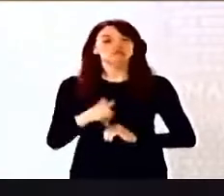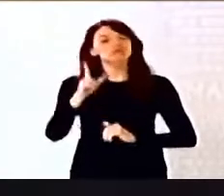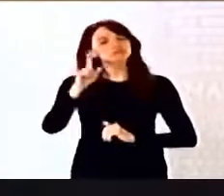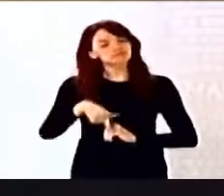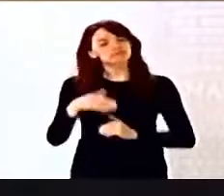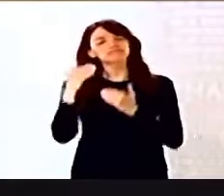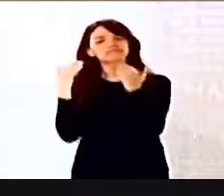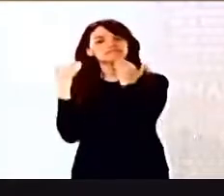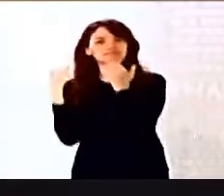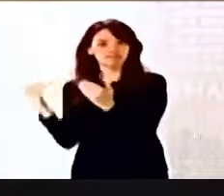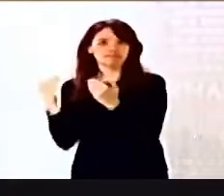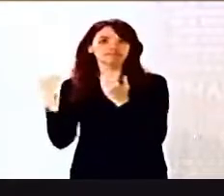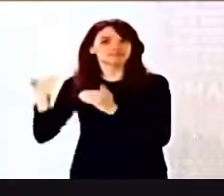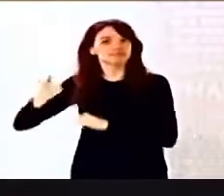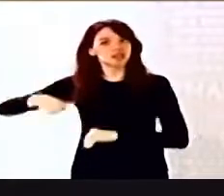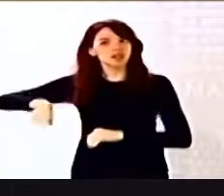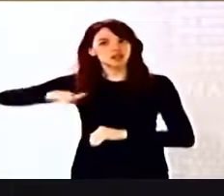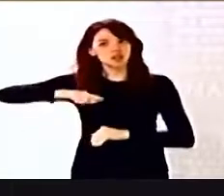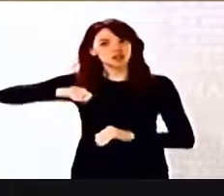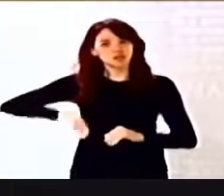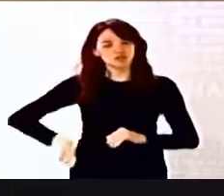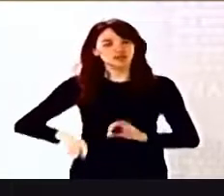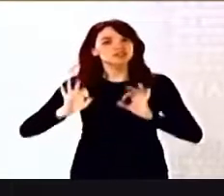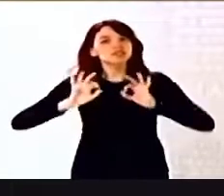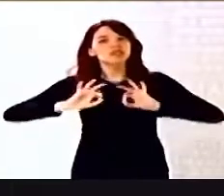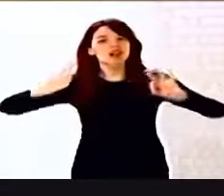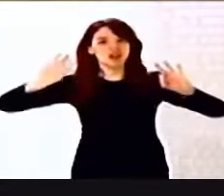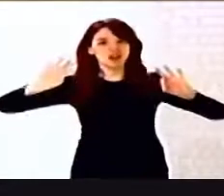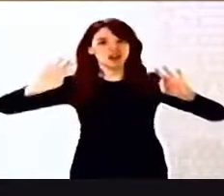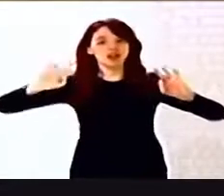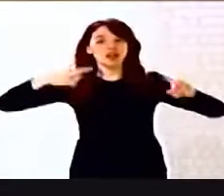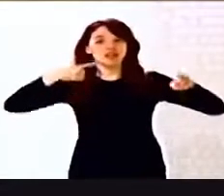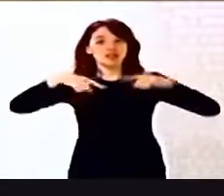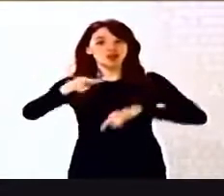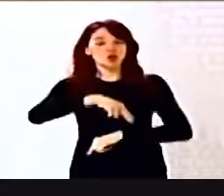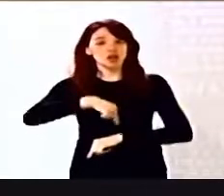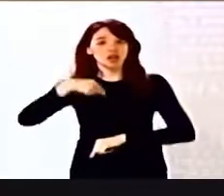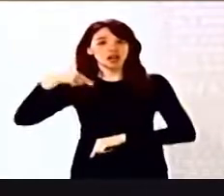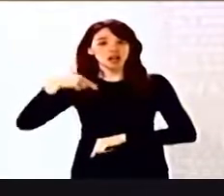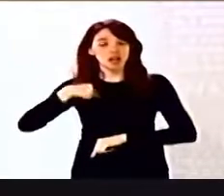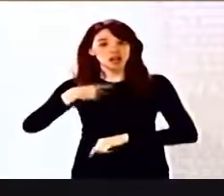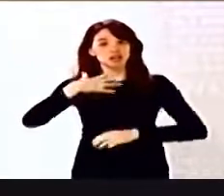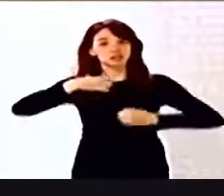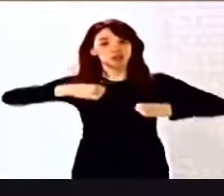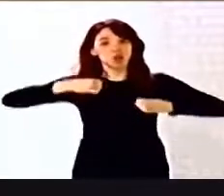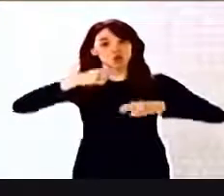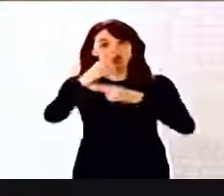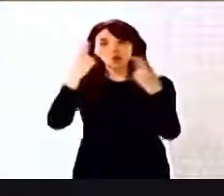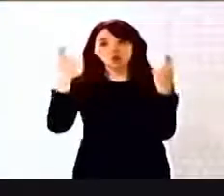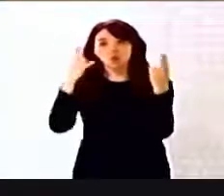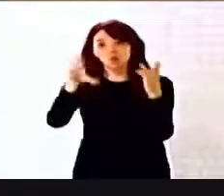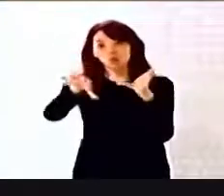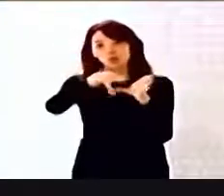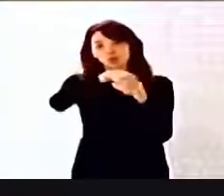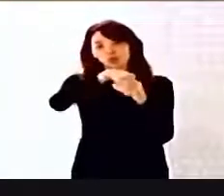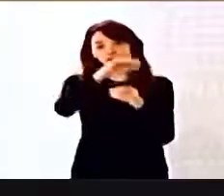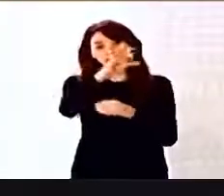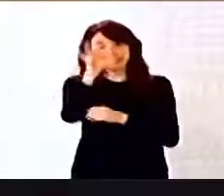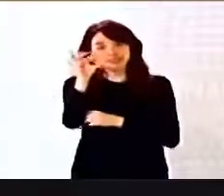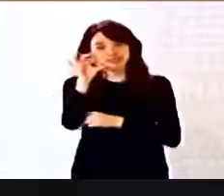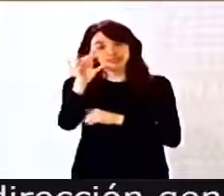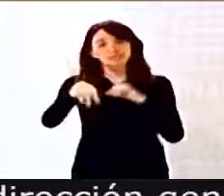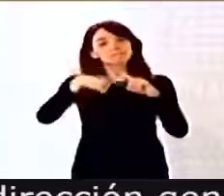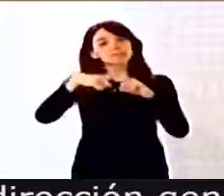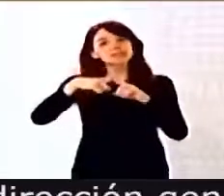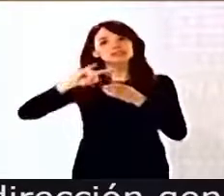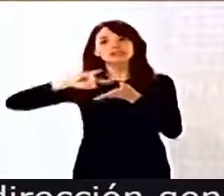mi agradecimiento especial a la Dirección General de Salud Pública del Servicio Extremeño de Salud y a la